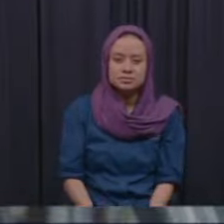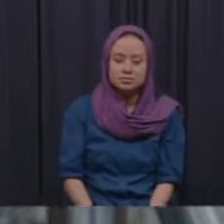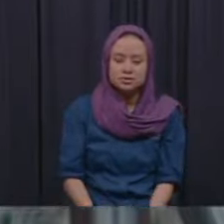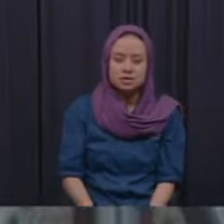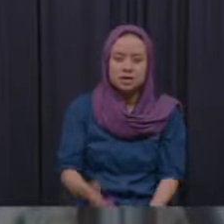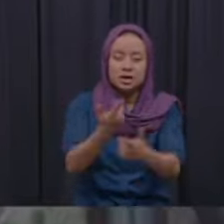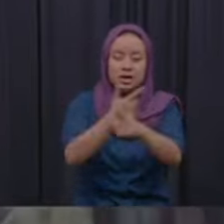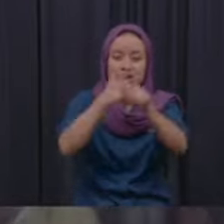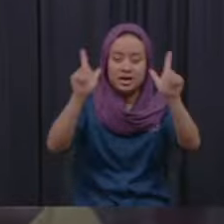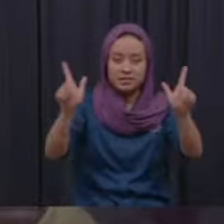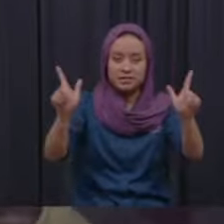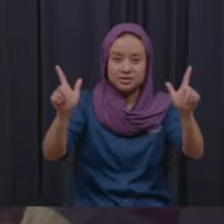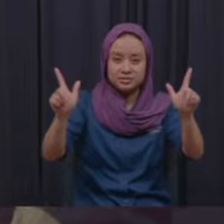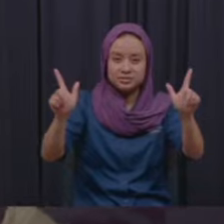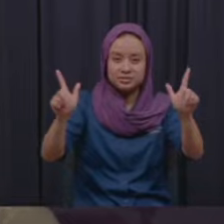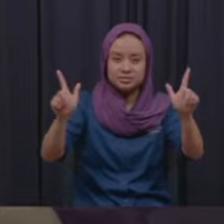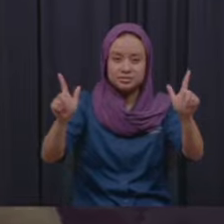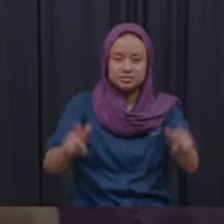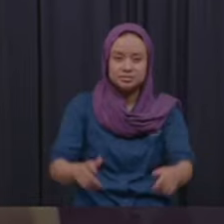libre.